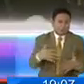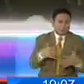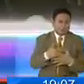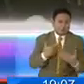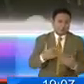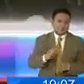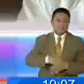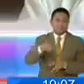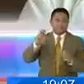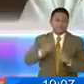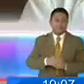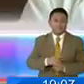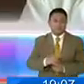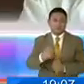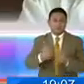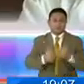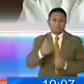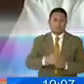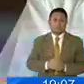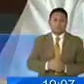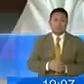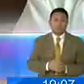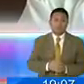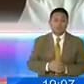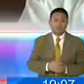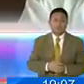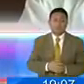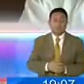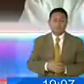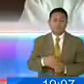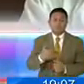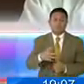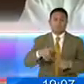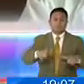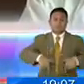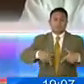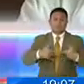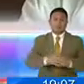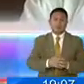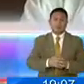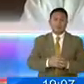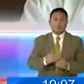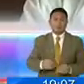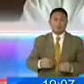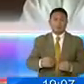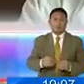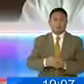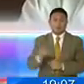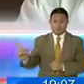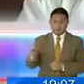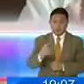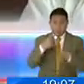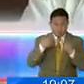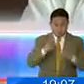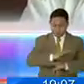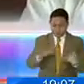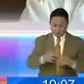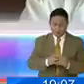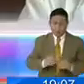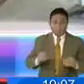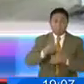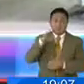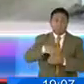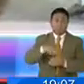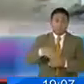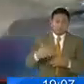de lo que estaba pasando. El candidato oficialista demostrando una vez más que gana más votos sin aparecer en público, sin generar